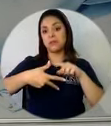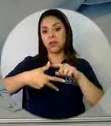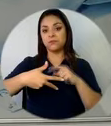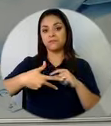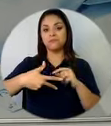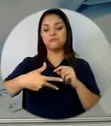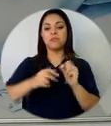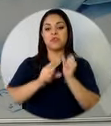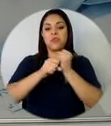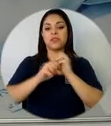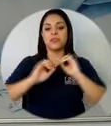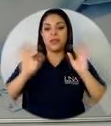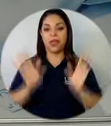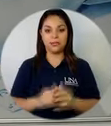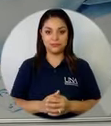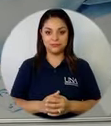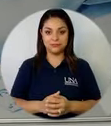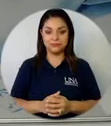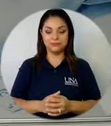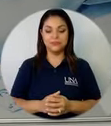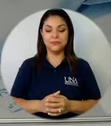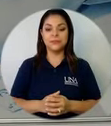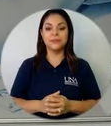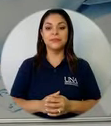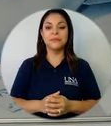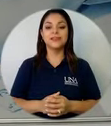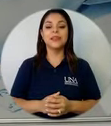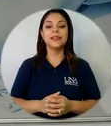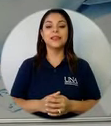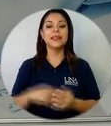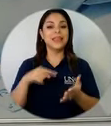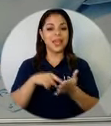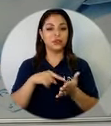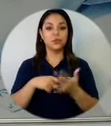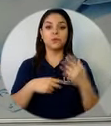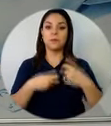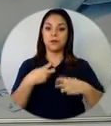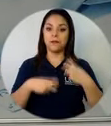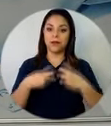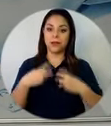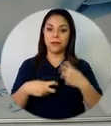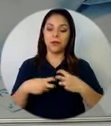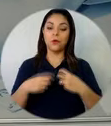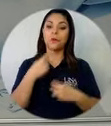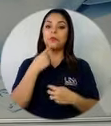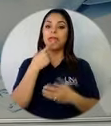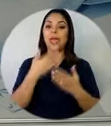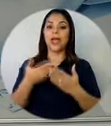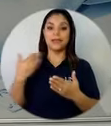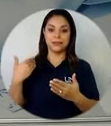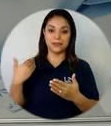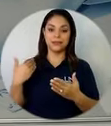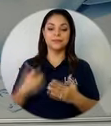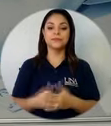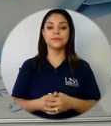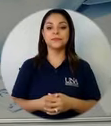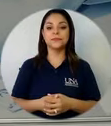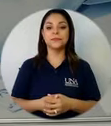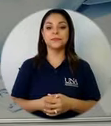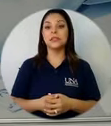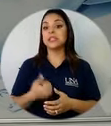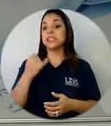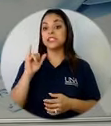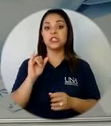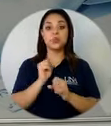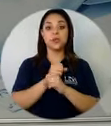La primera es no hacer nada, que es delegar en el mercado. Y eso tiene un problema y es de lo que mencioné